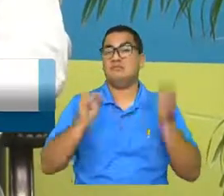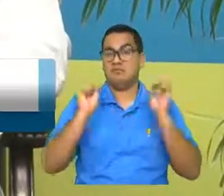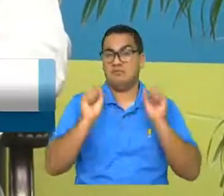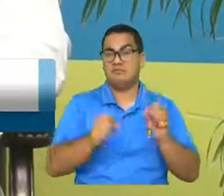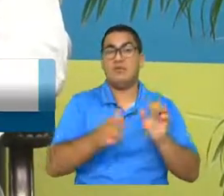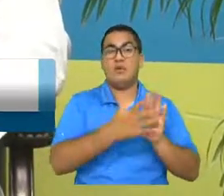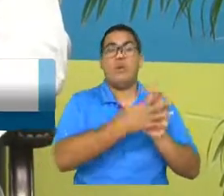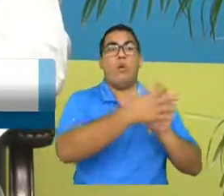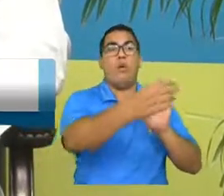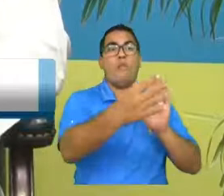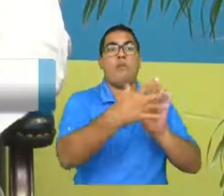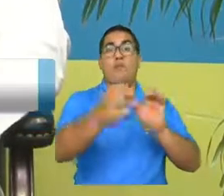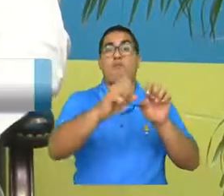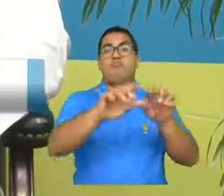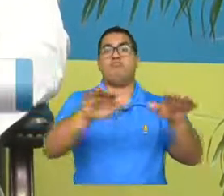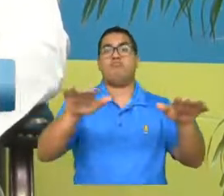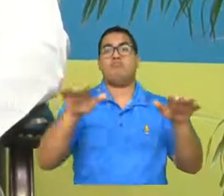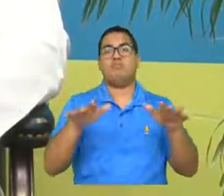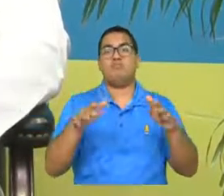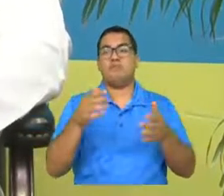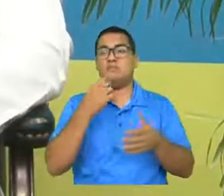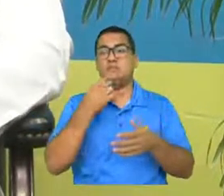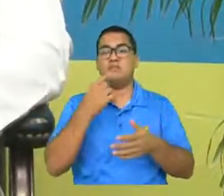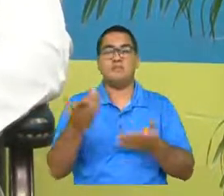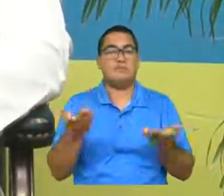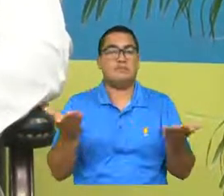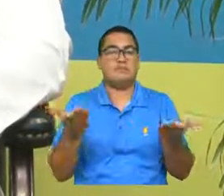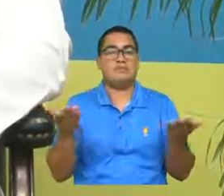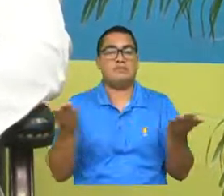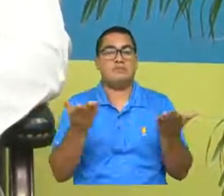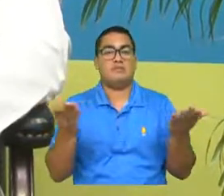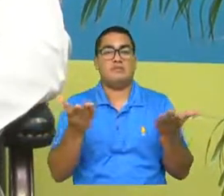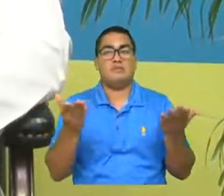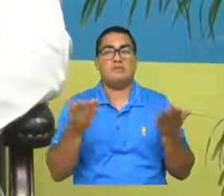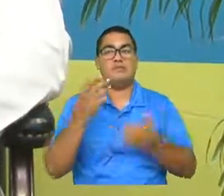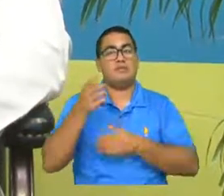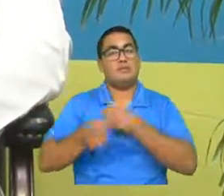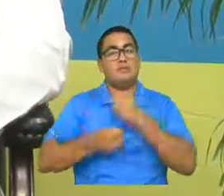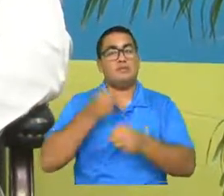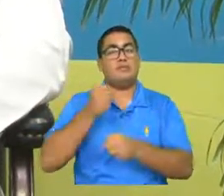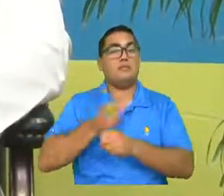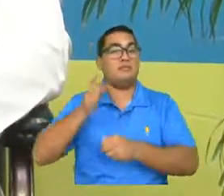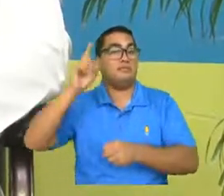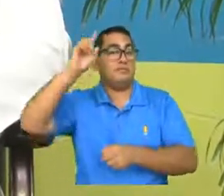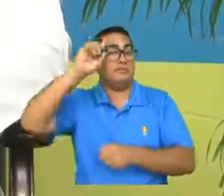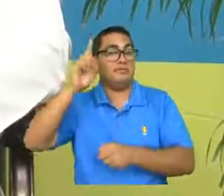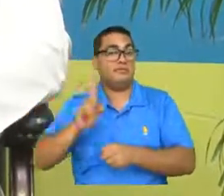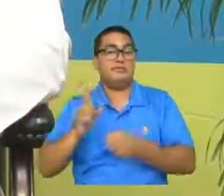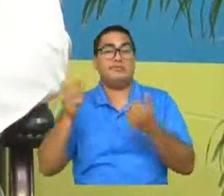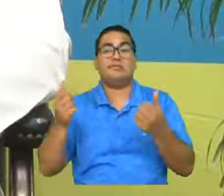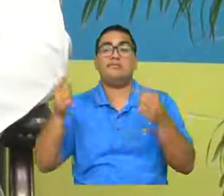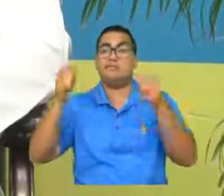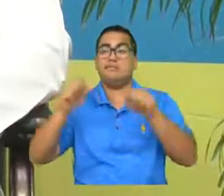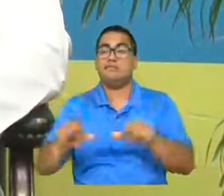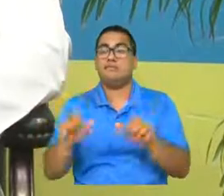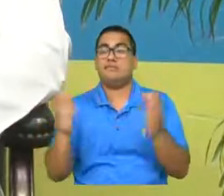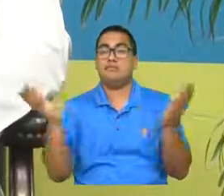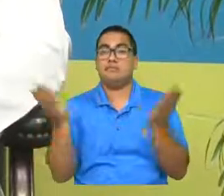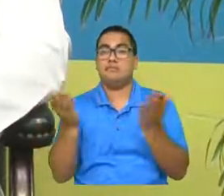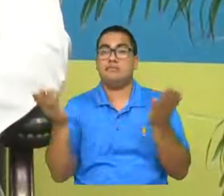transmitiendo. No hay una predilección sobre la edad, sino es de acuerdo a las condiciones